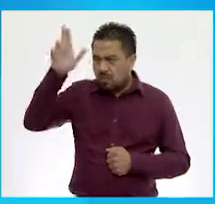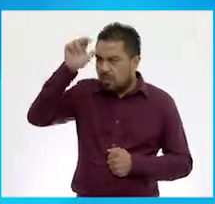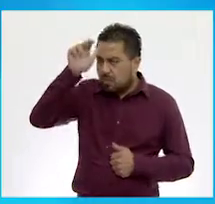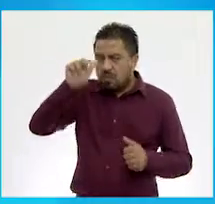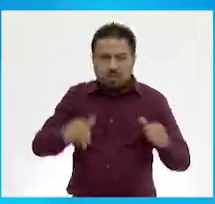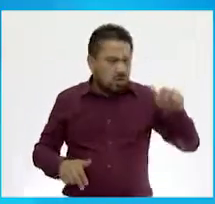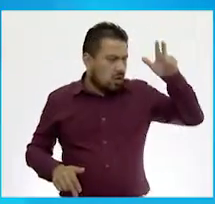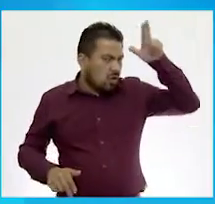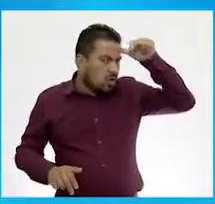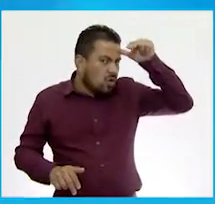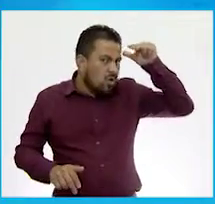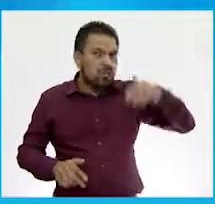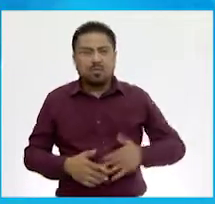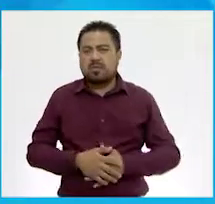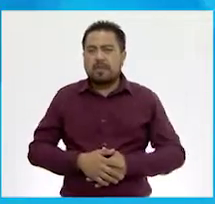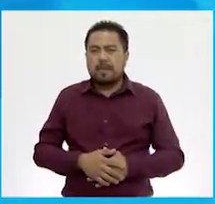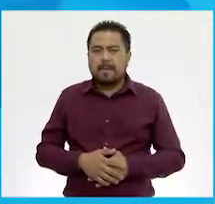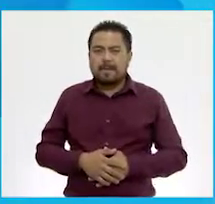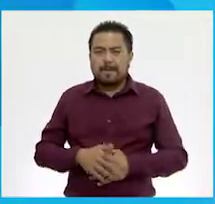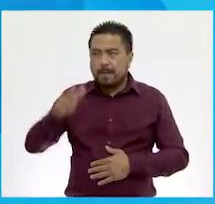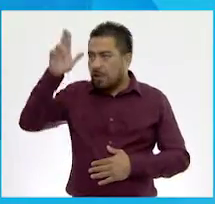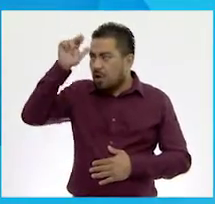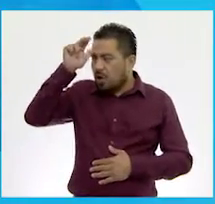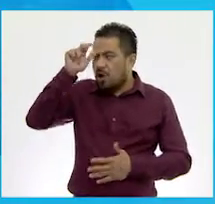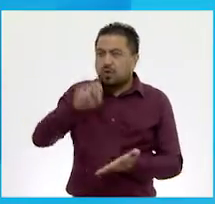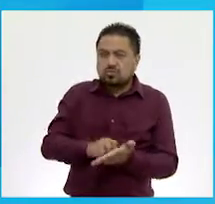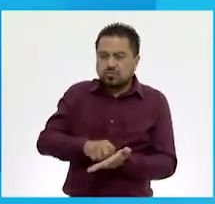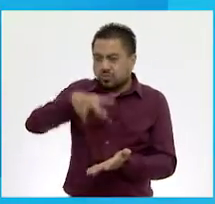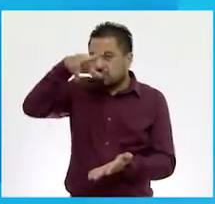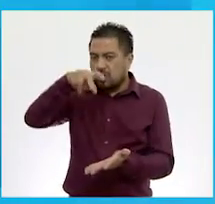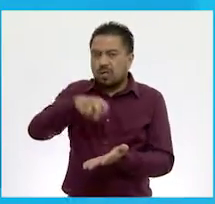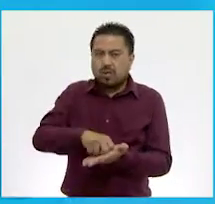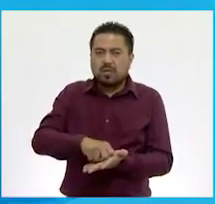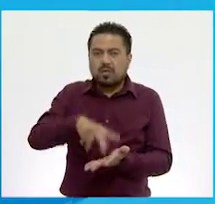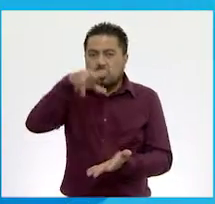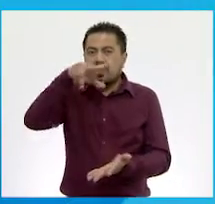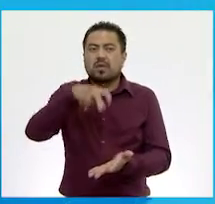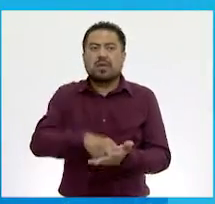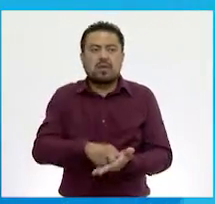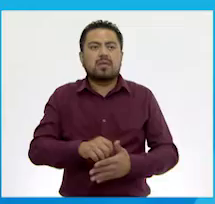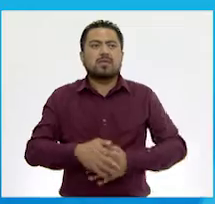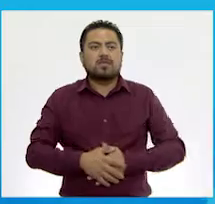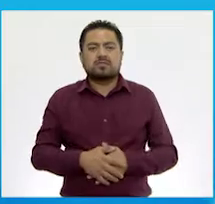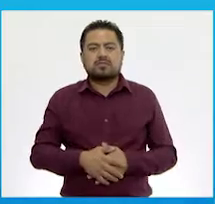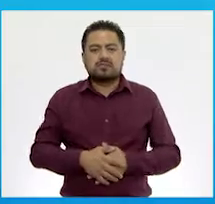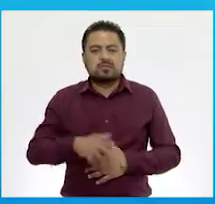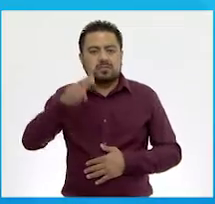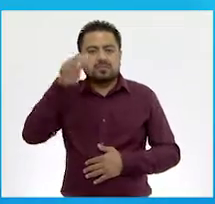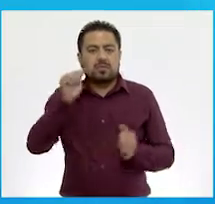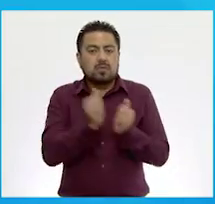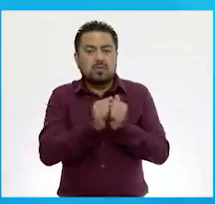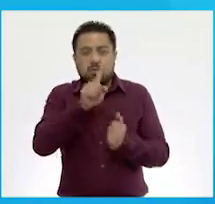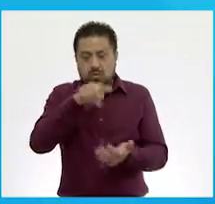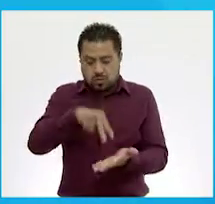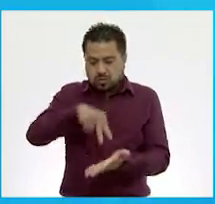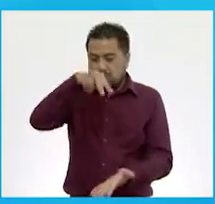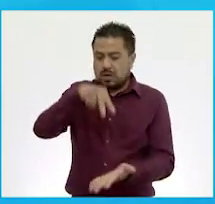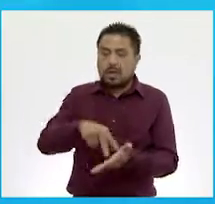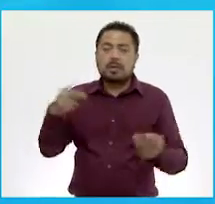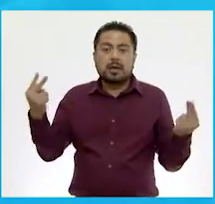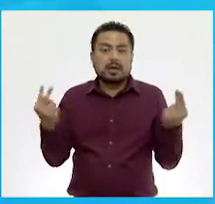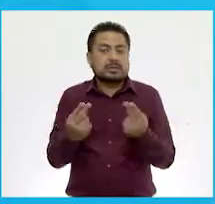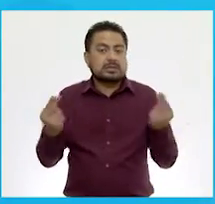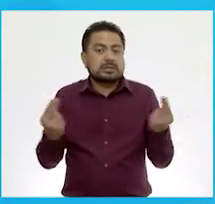conejito! ¡Conejito! ¡Conejito saltarín! ¡Conejito saltarín! ¡Con un brinco